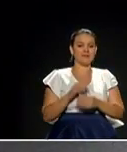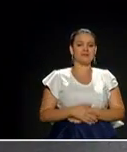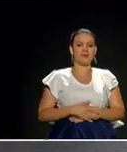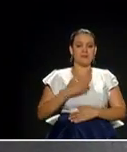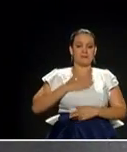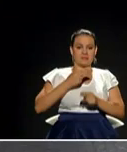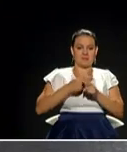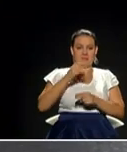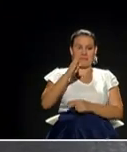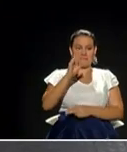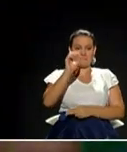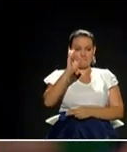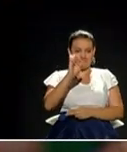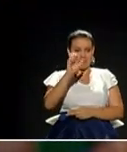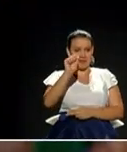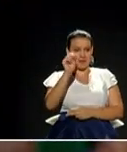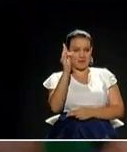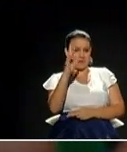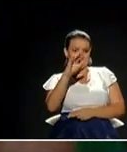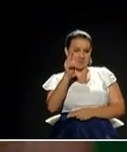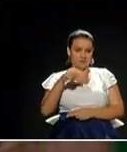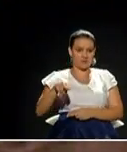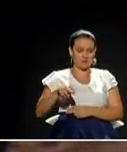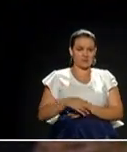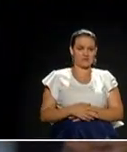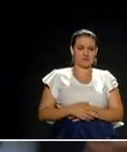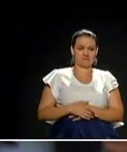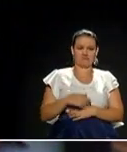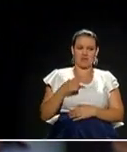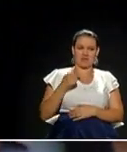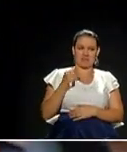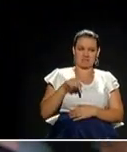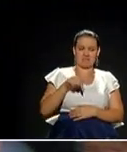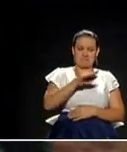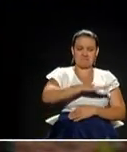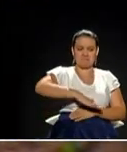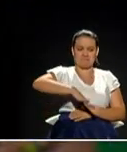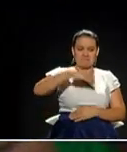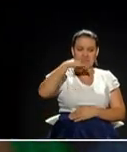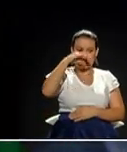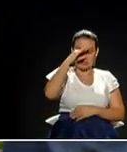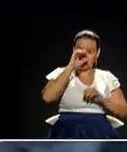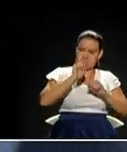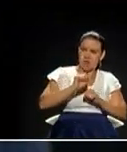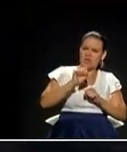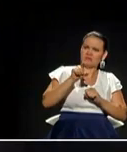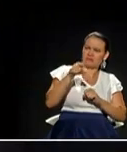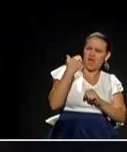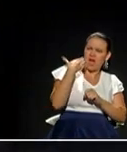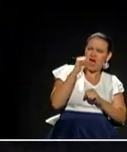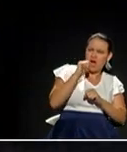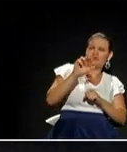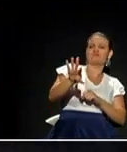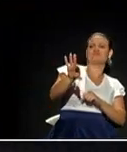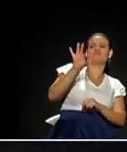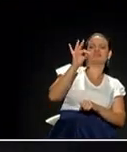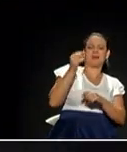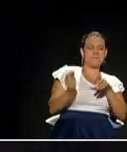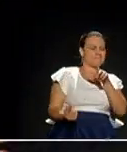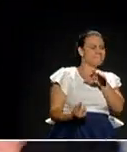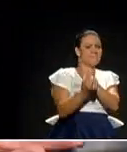rave y después de tres siglos y medio ciudad tiene la oportunidad de elegir por primera vez a una mujer como alcaldesa